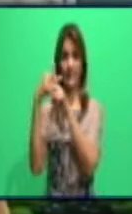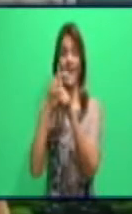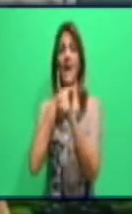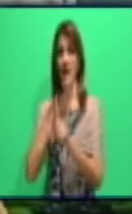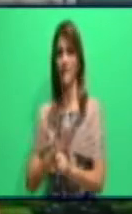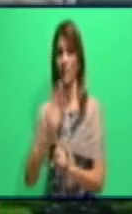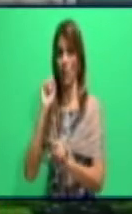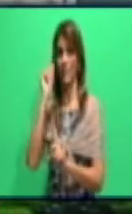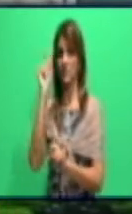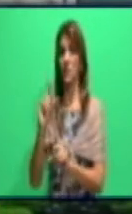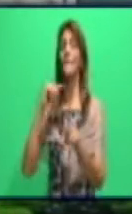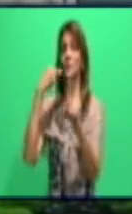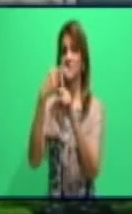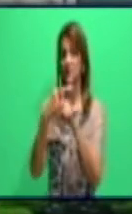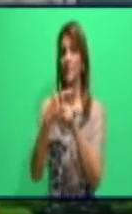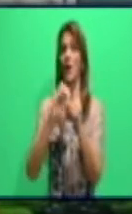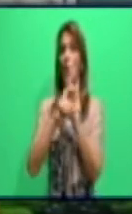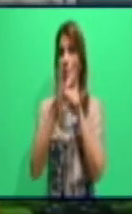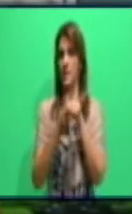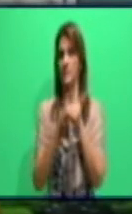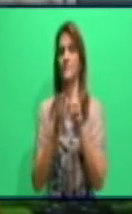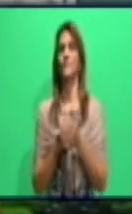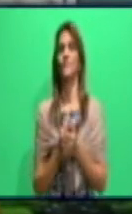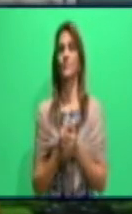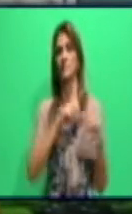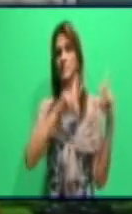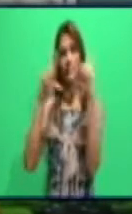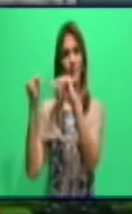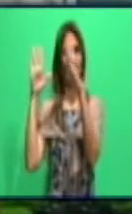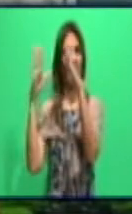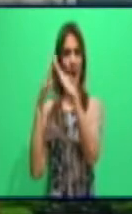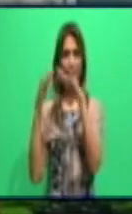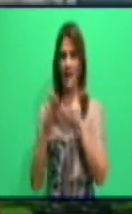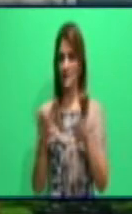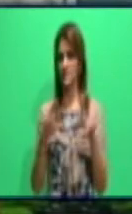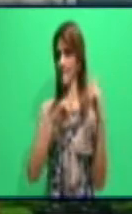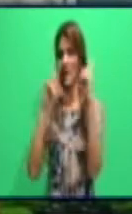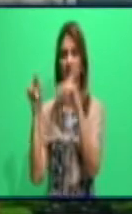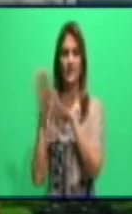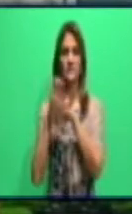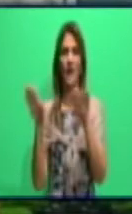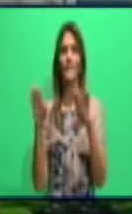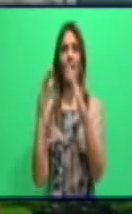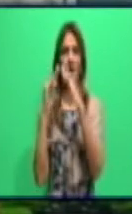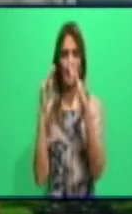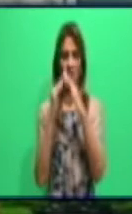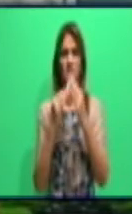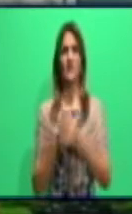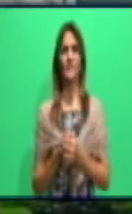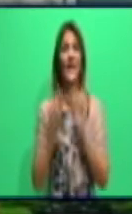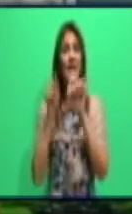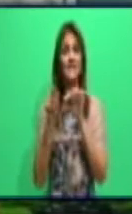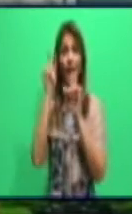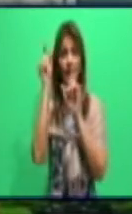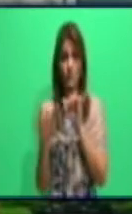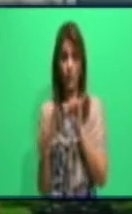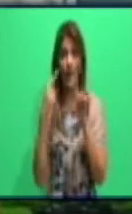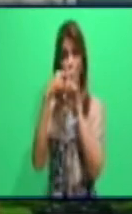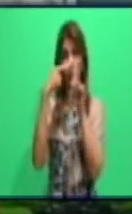COVID-19 recibe el alta clínica en un centro de aislamiento para tal caso. Esa persona